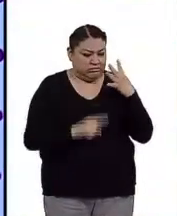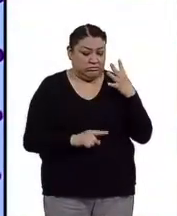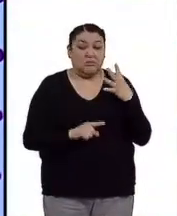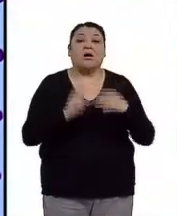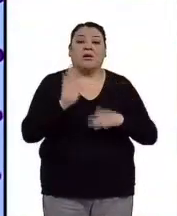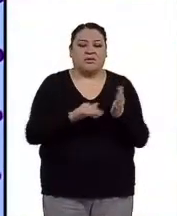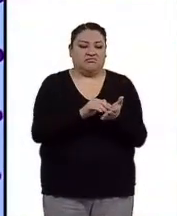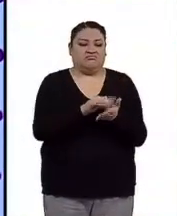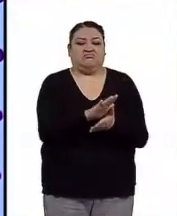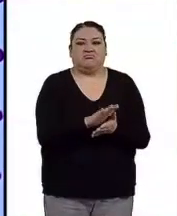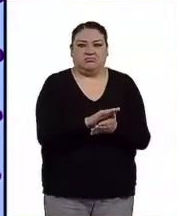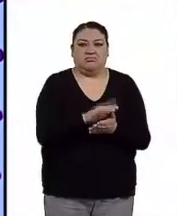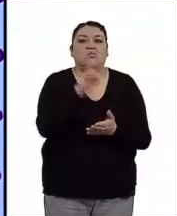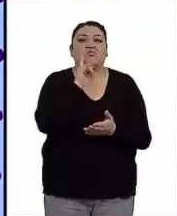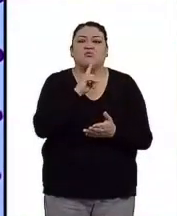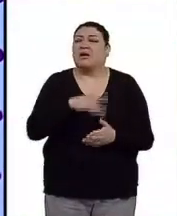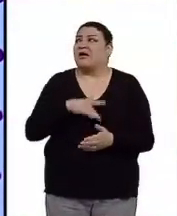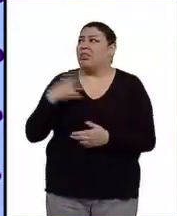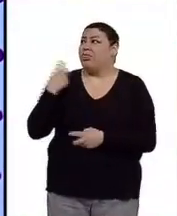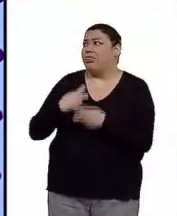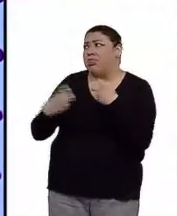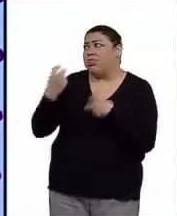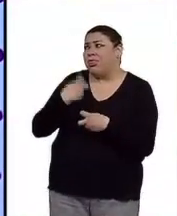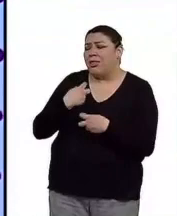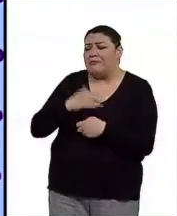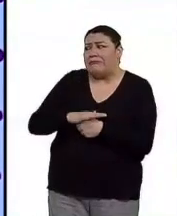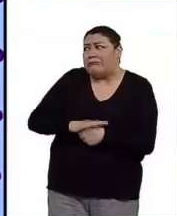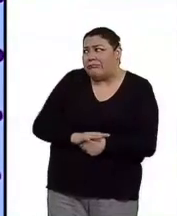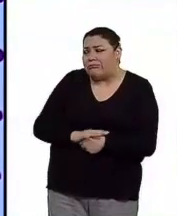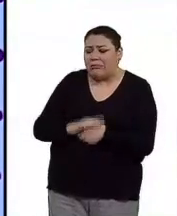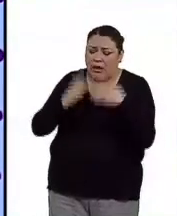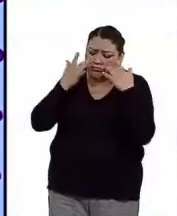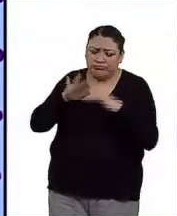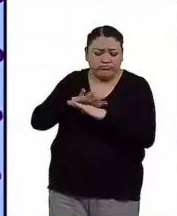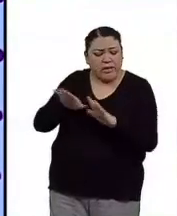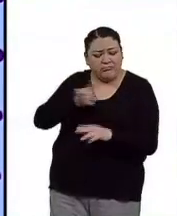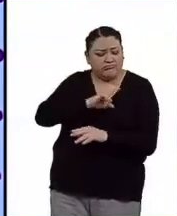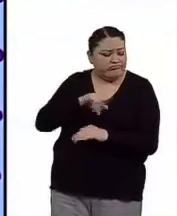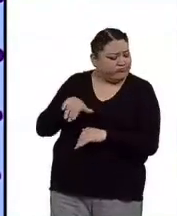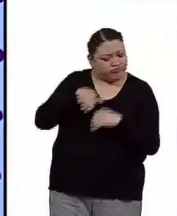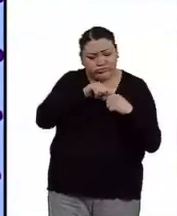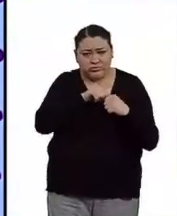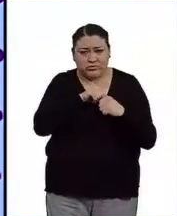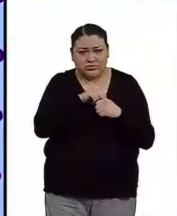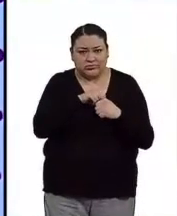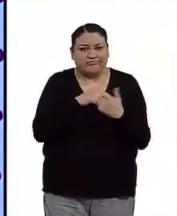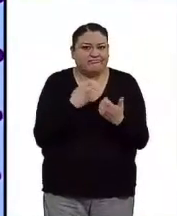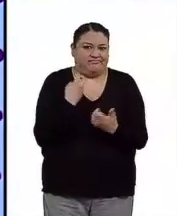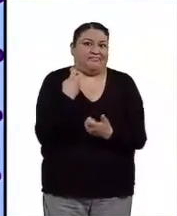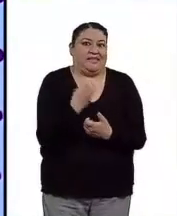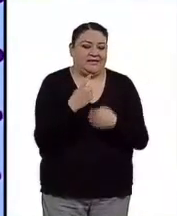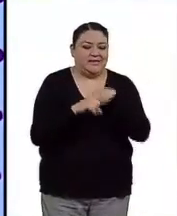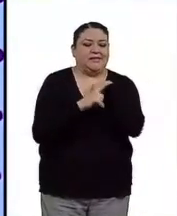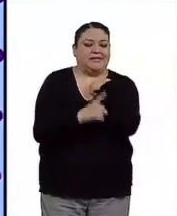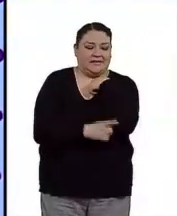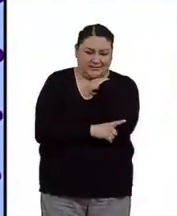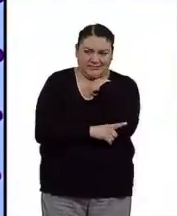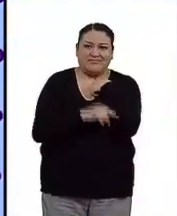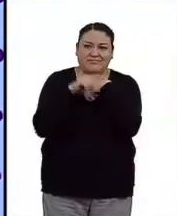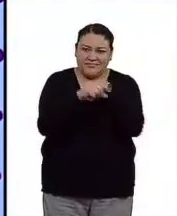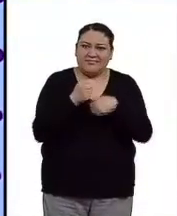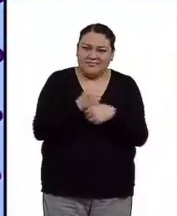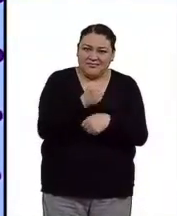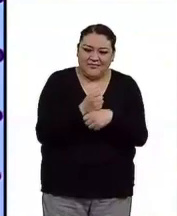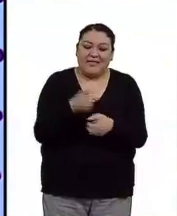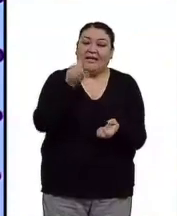despido, buscando que las mujeres renuncien, pues ellas, ¿no? De manera voluntaria. Entonces, el despido por embarazo se acompaña también de una serie